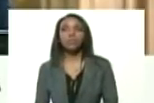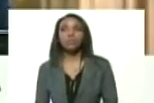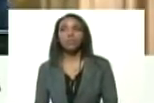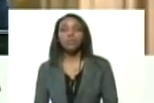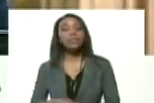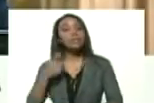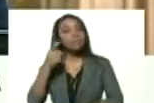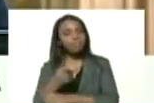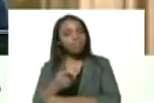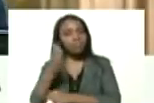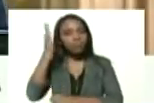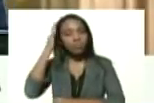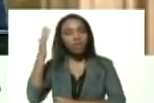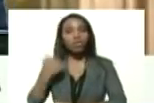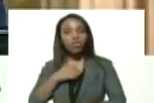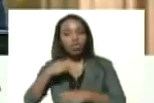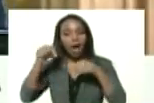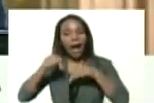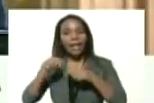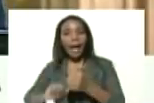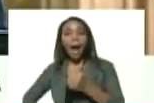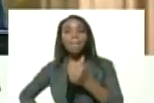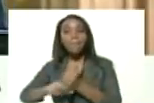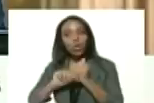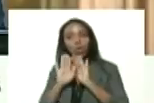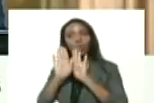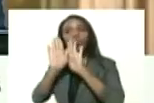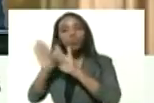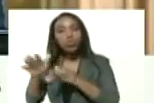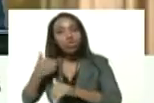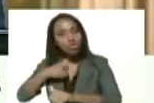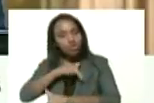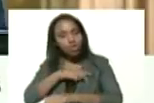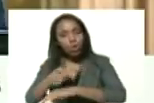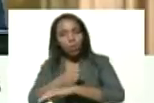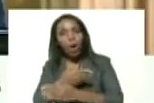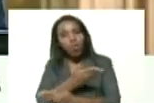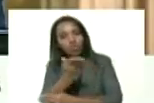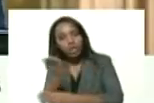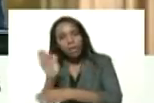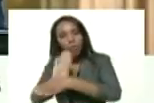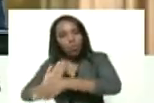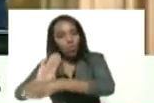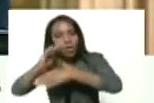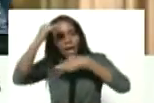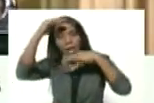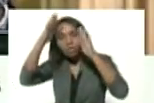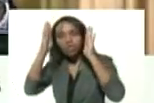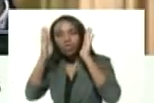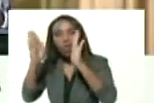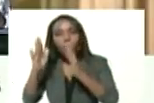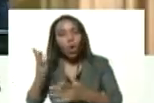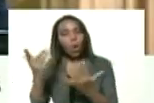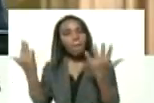y deben saber que estamos aquí para apoyarte para apoyarlos para atenderlos con los brazos abiertos